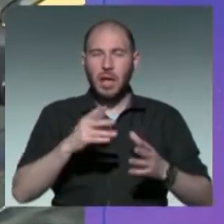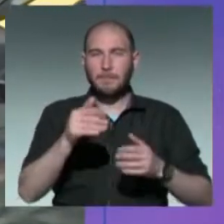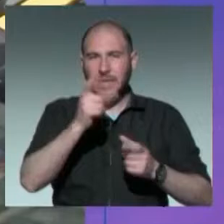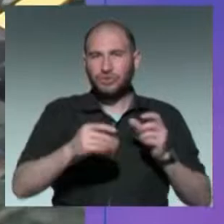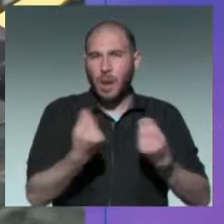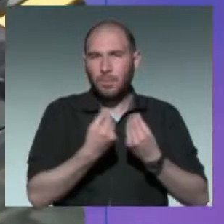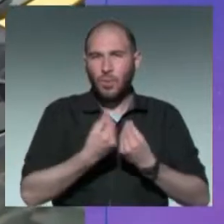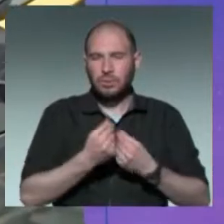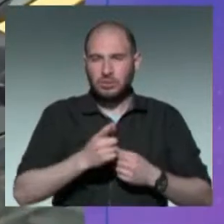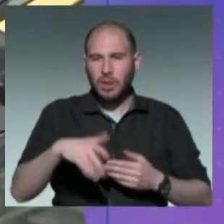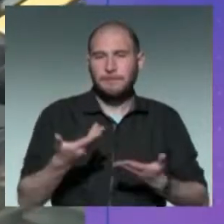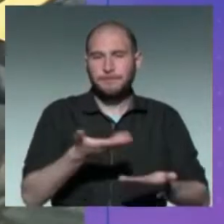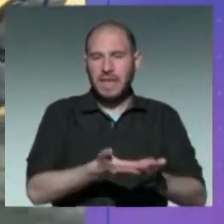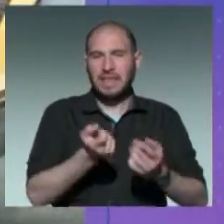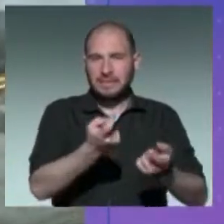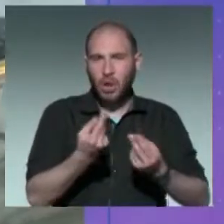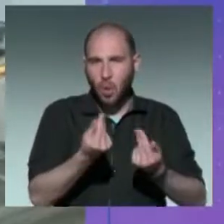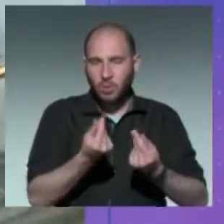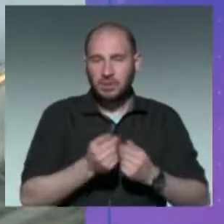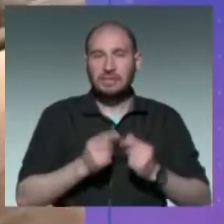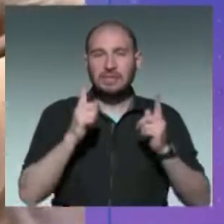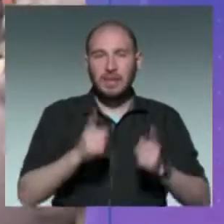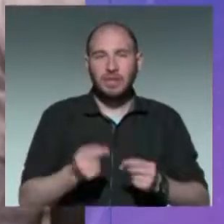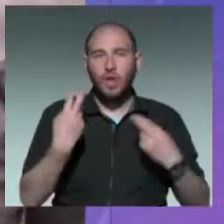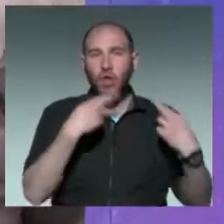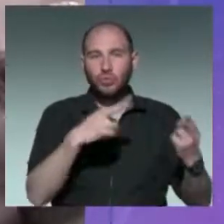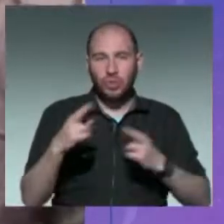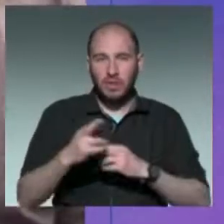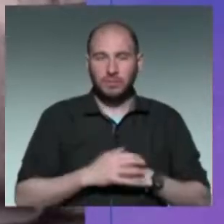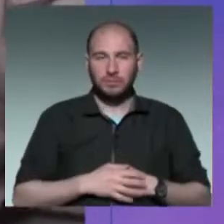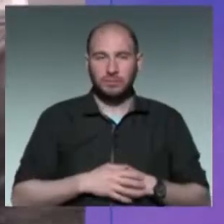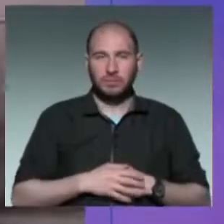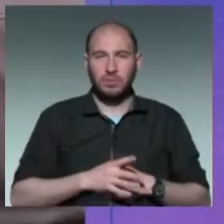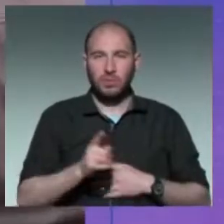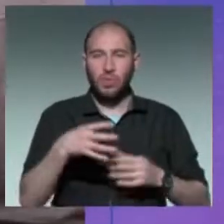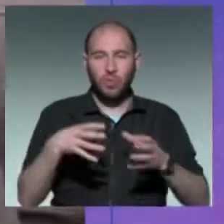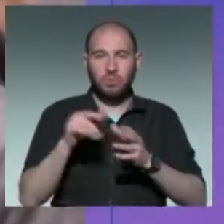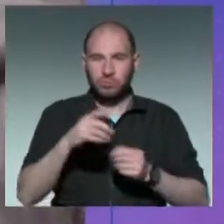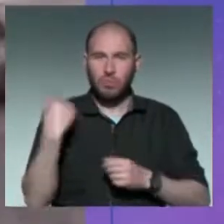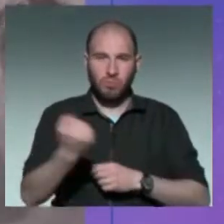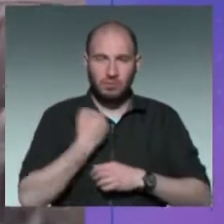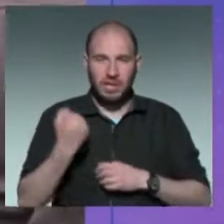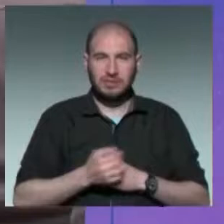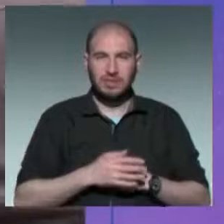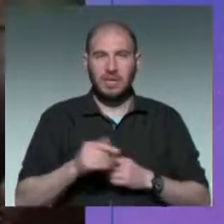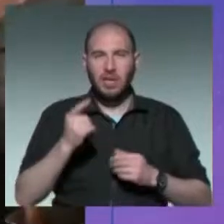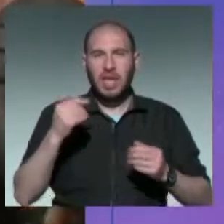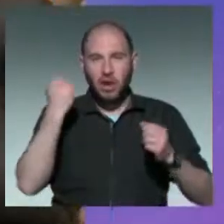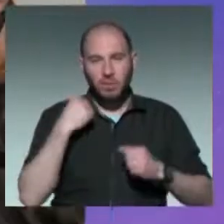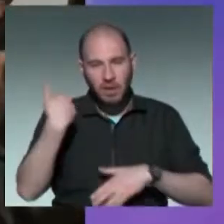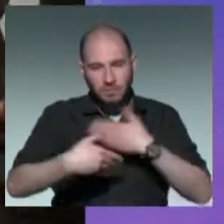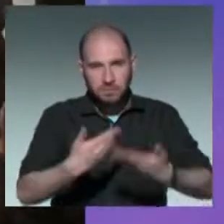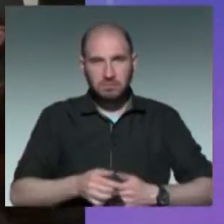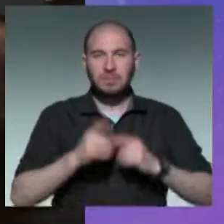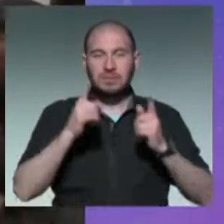la población que demanda y necesita usarlas, como también el turismo, que nosotros es un sector importante y dinamizador de nuestra economía y por